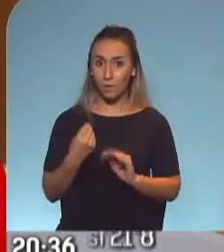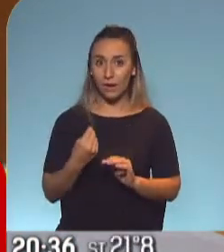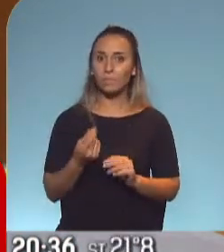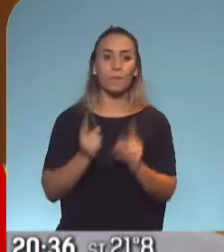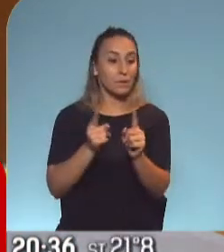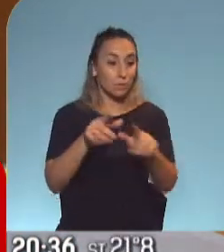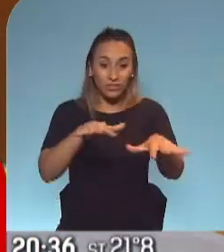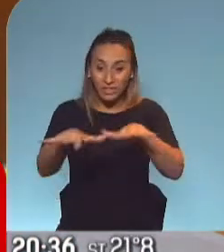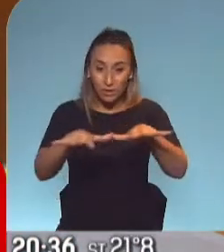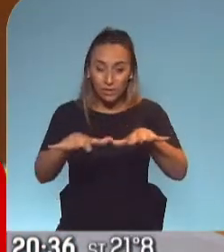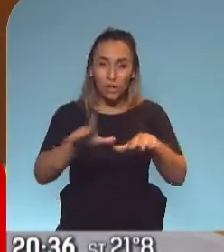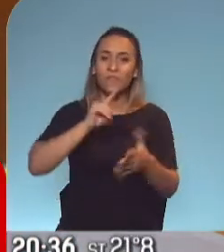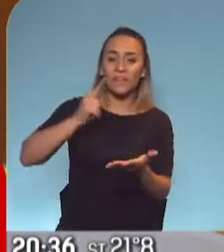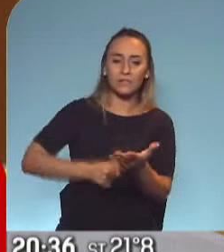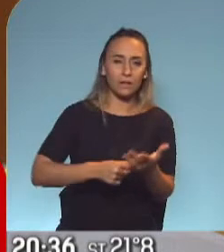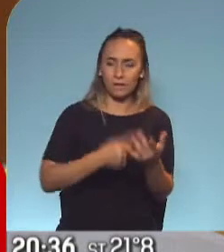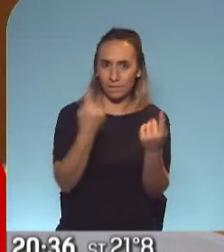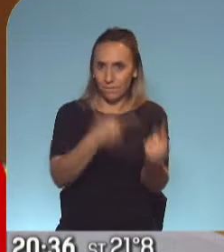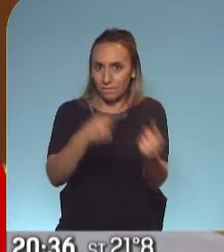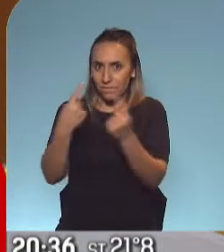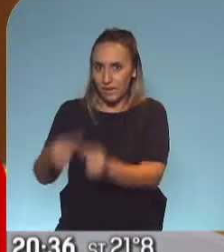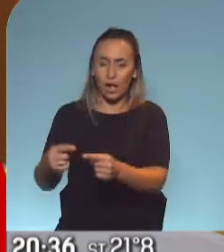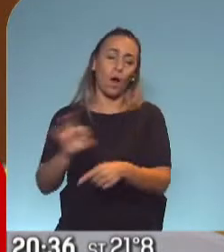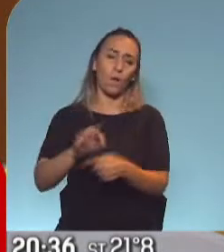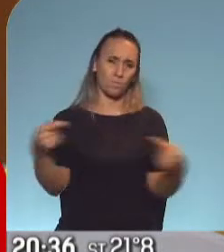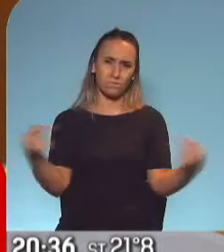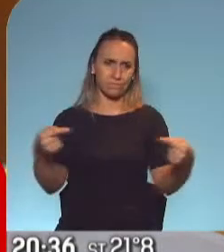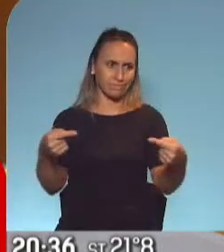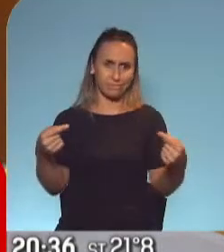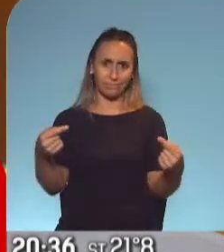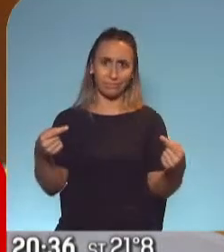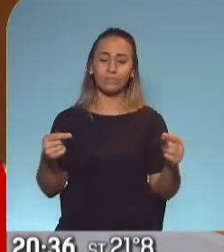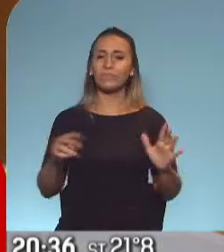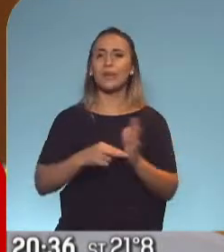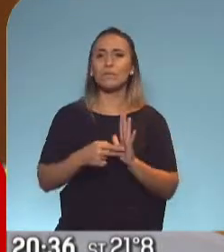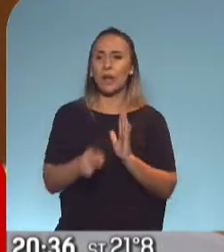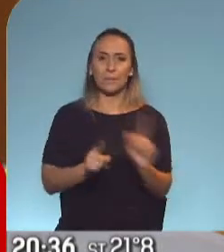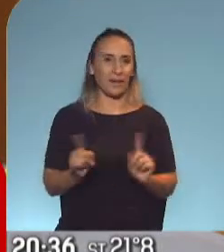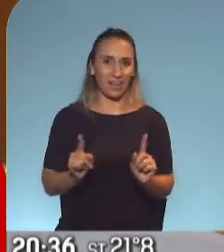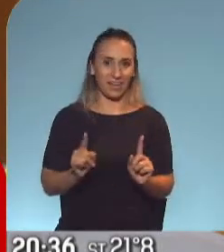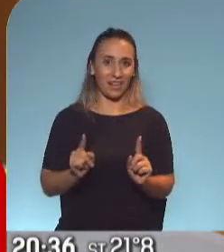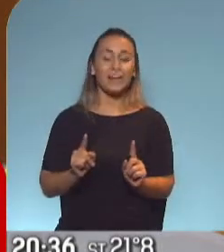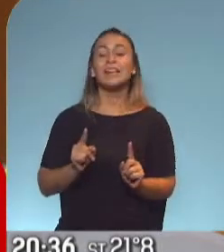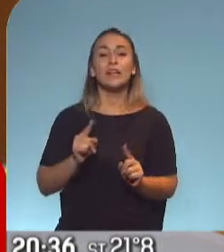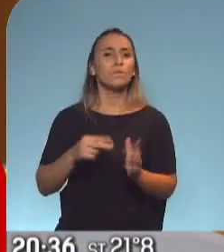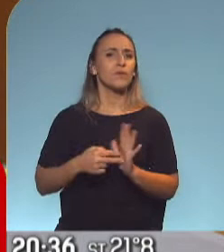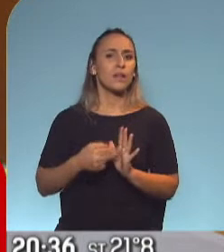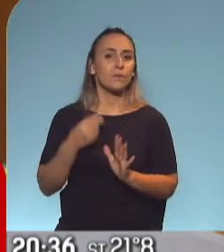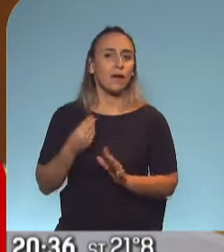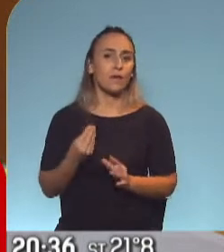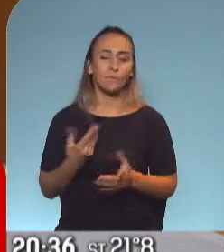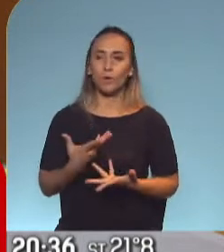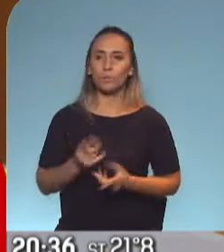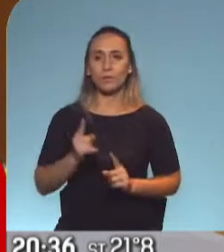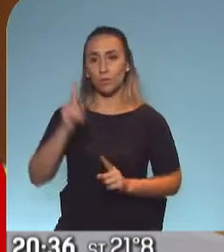situaciones haya interpretaciones disímiles y opuestas, como bien decís, que el problema no sería que eso nazca en la subjetividad